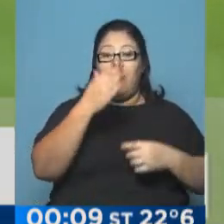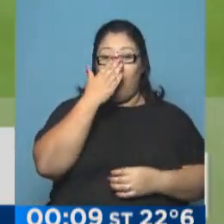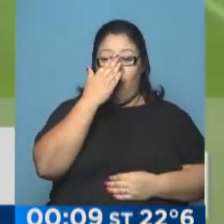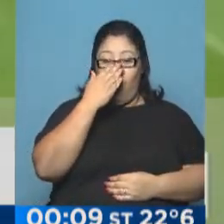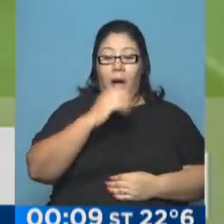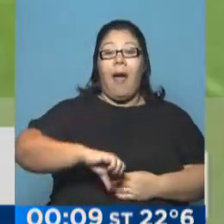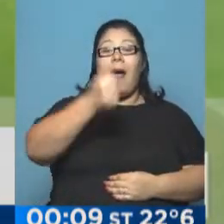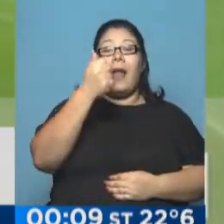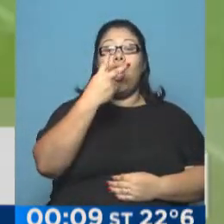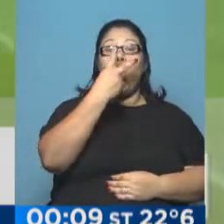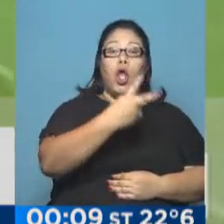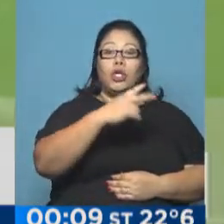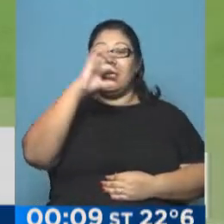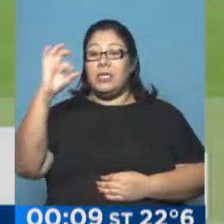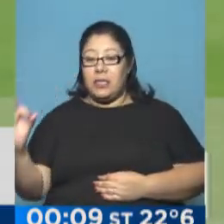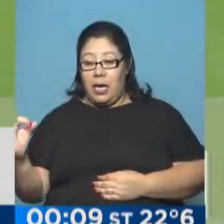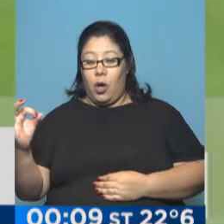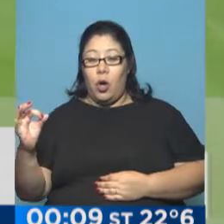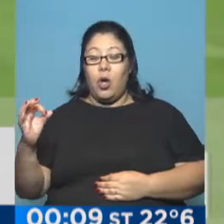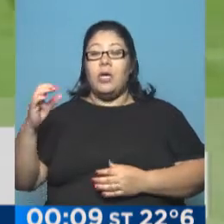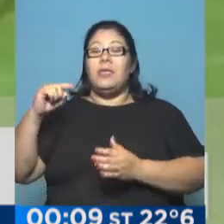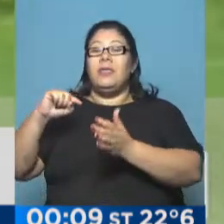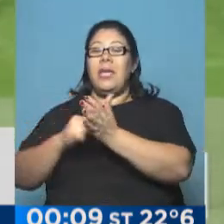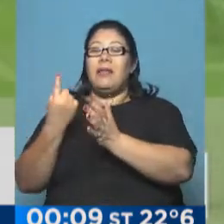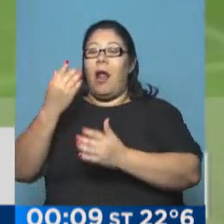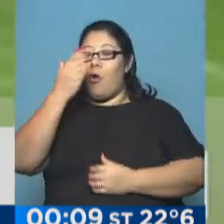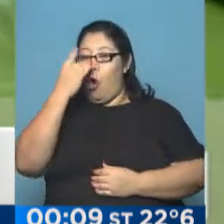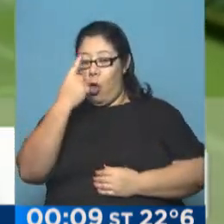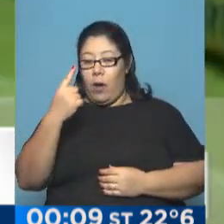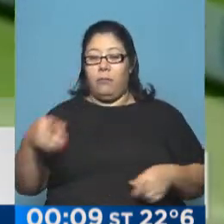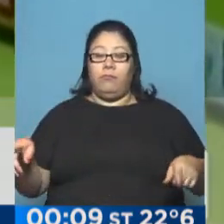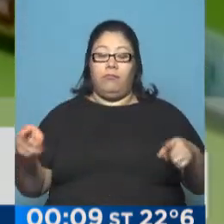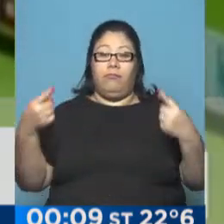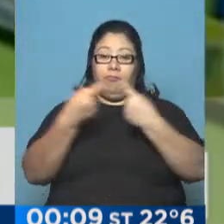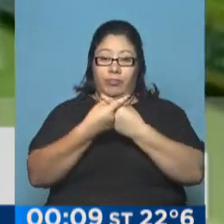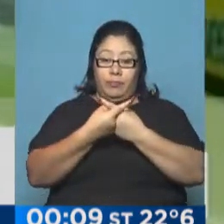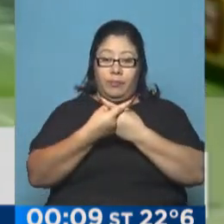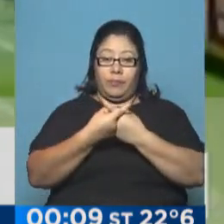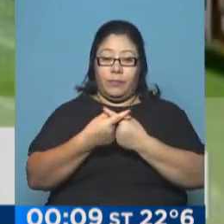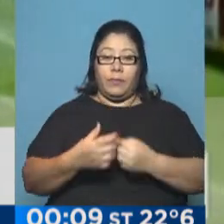venció 2-0 a Central Córdoba. Ramis y Encina los goleadores.